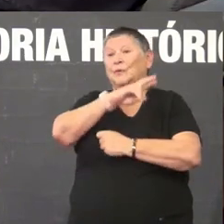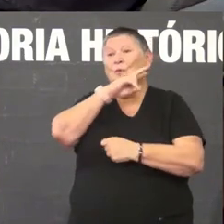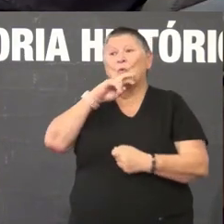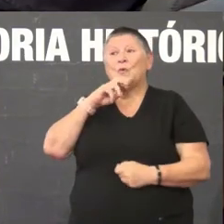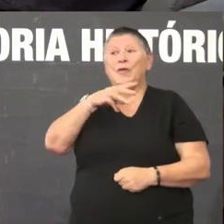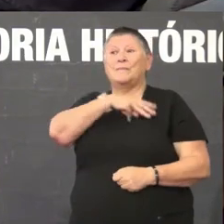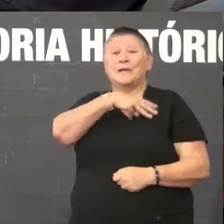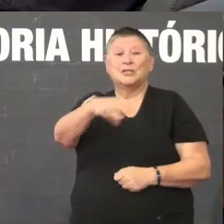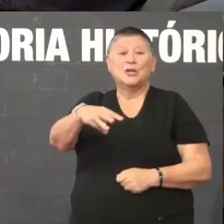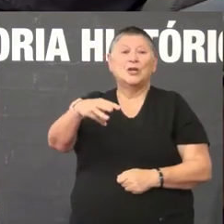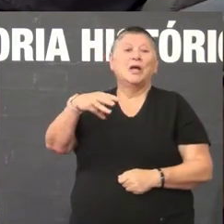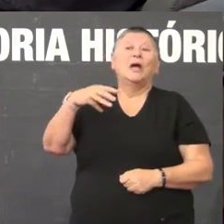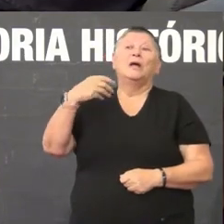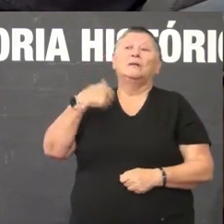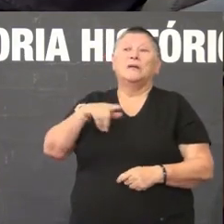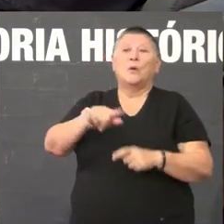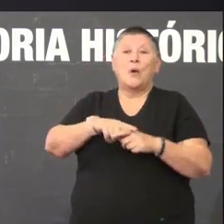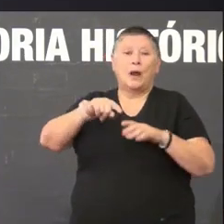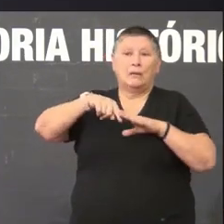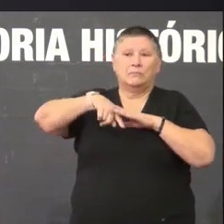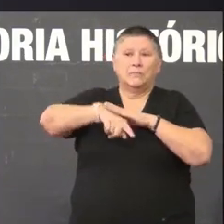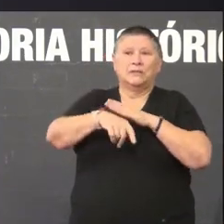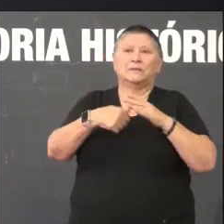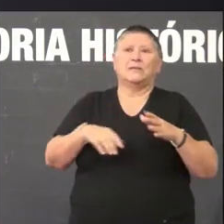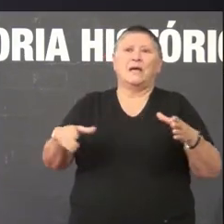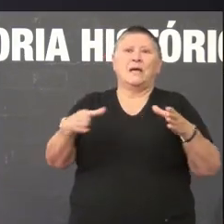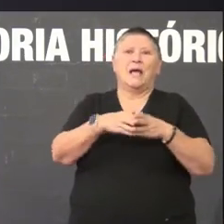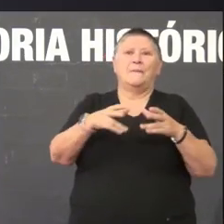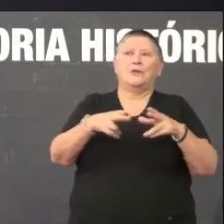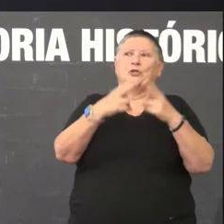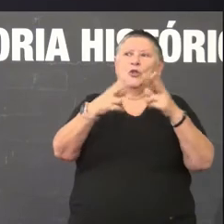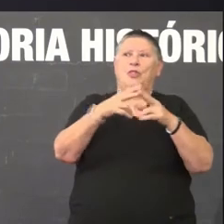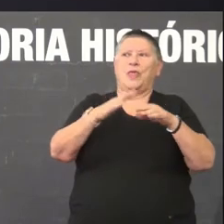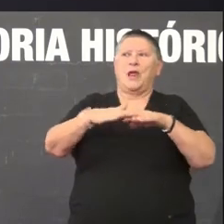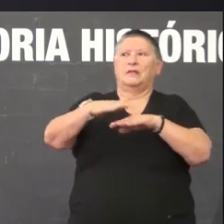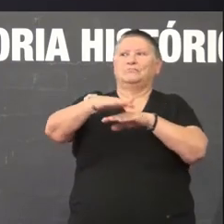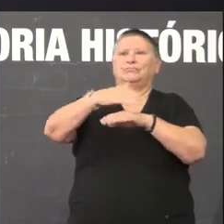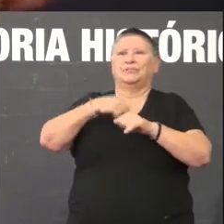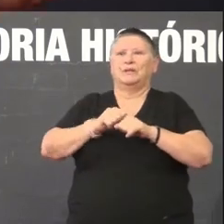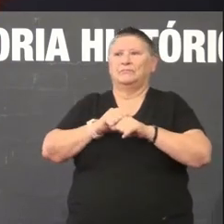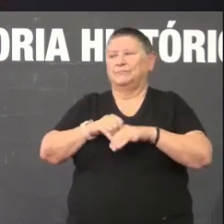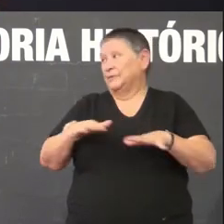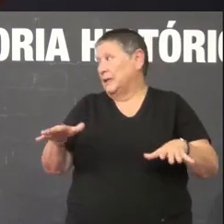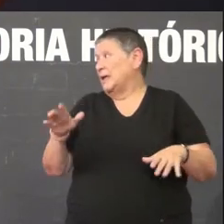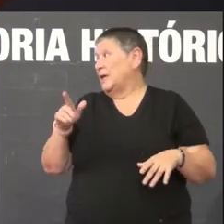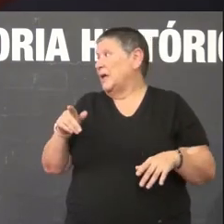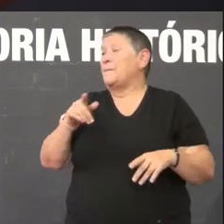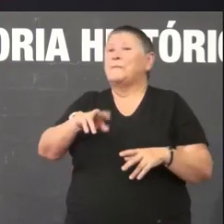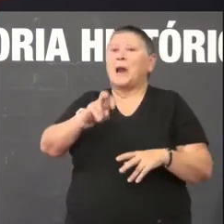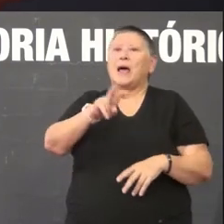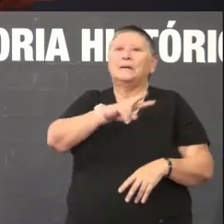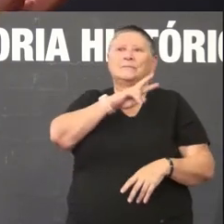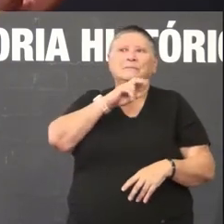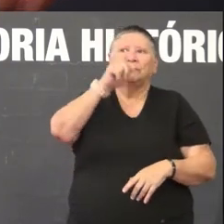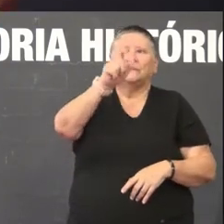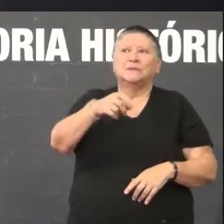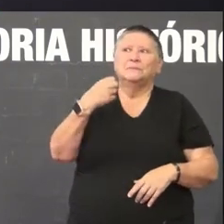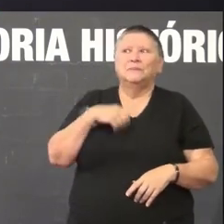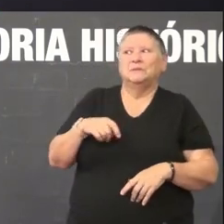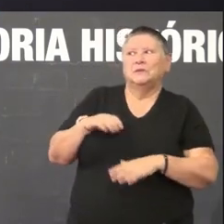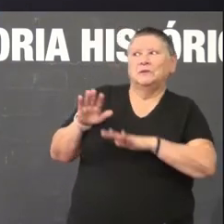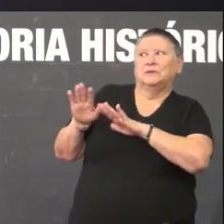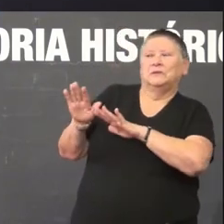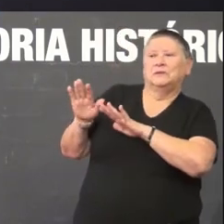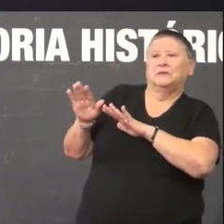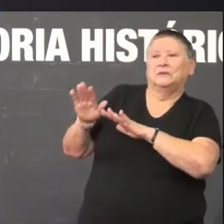penetrado profundamente en las capas sociales españolas y todavía hay todos los prejuicios que hay contra la masonería, como ya decía en mi